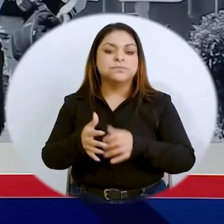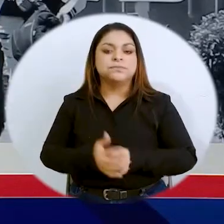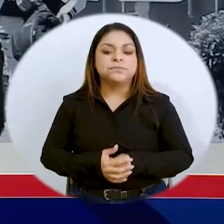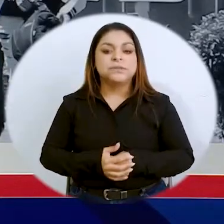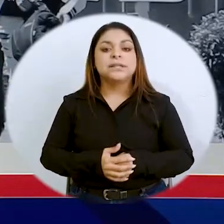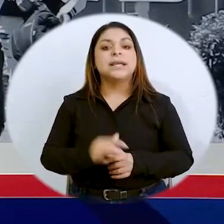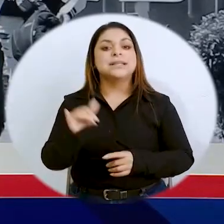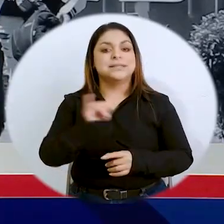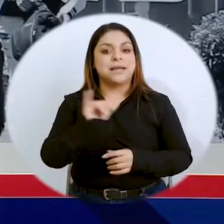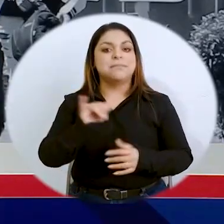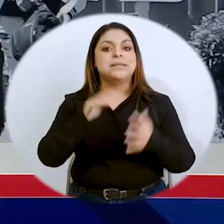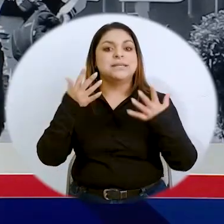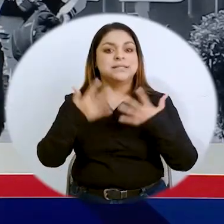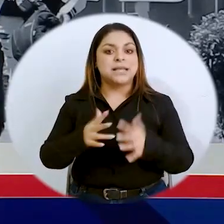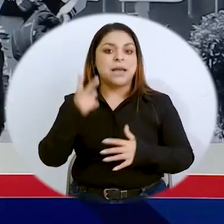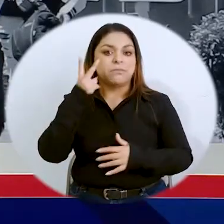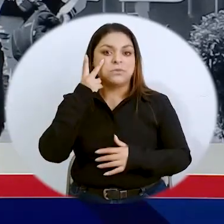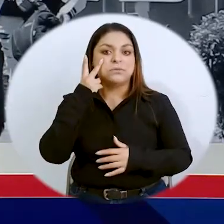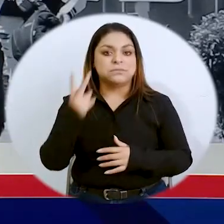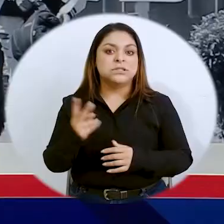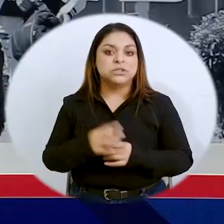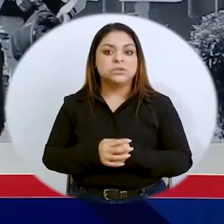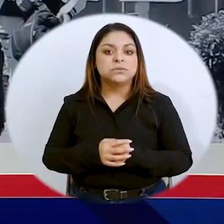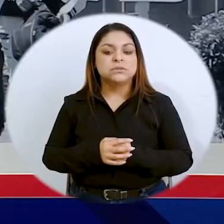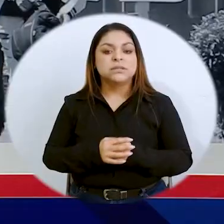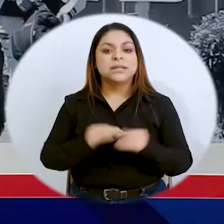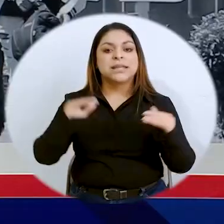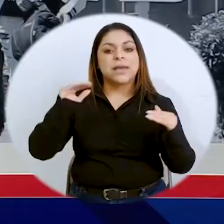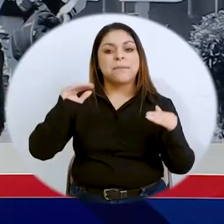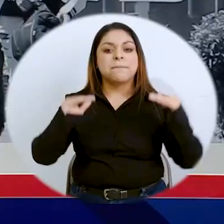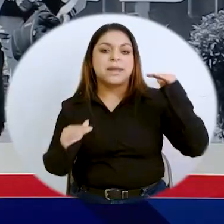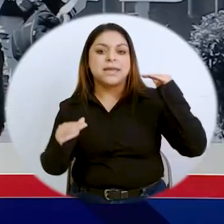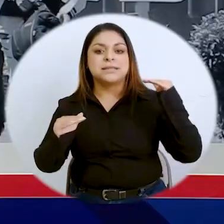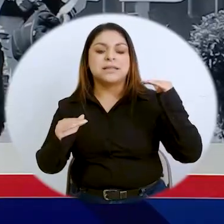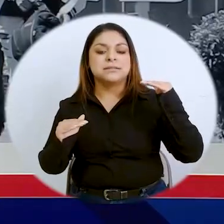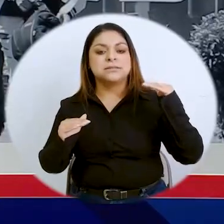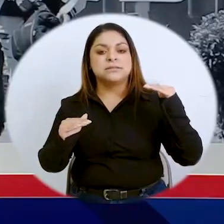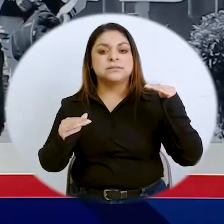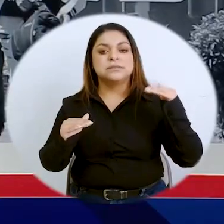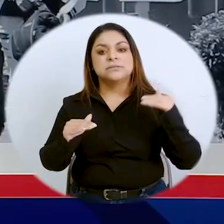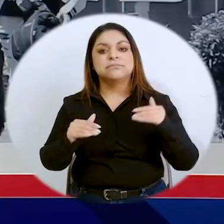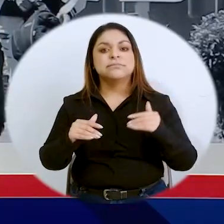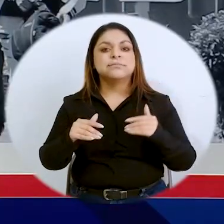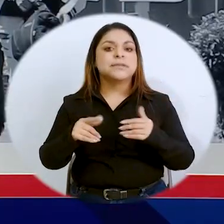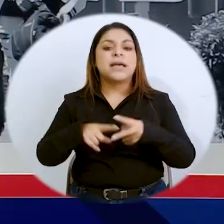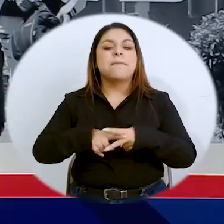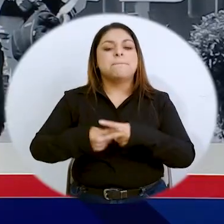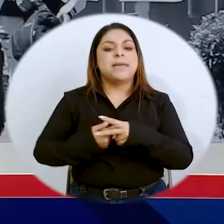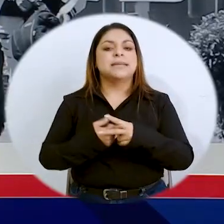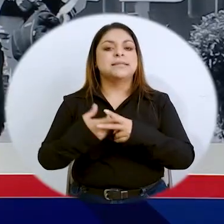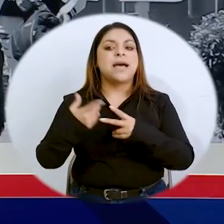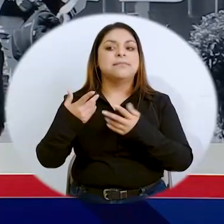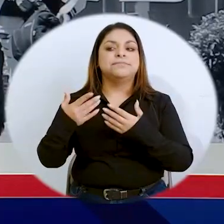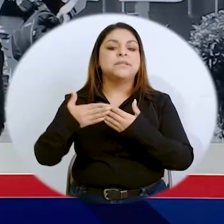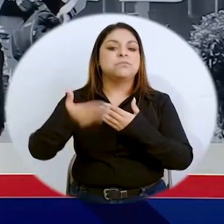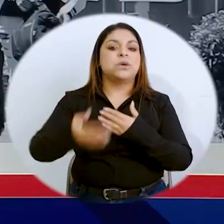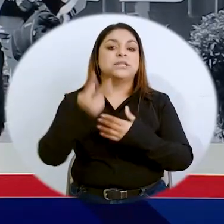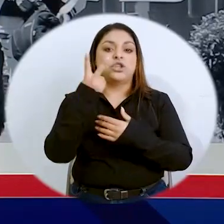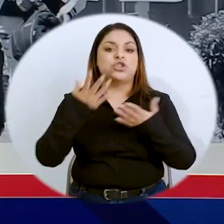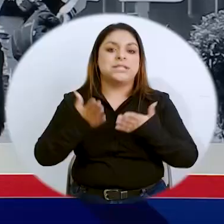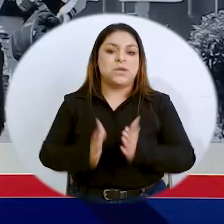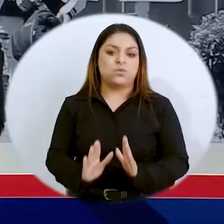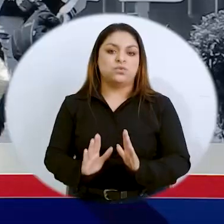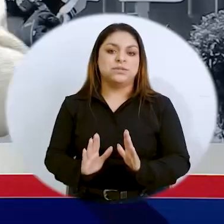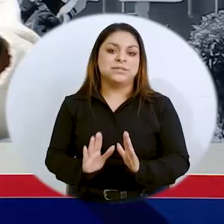eso hemos visto también cómo buena parte de las brechas se dan a partir de los 2 hijos, por así decirlo.